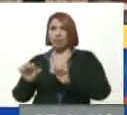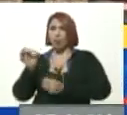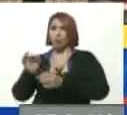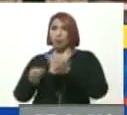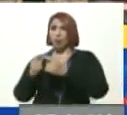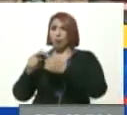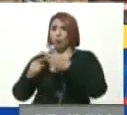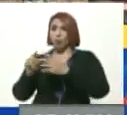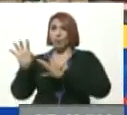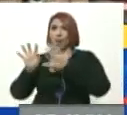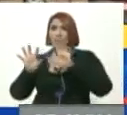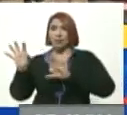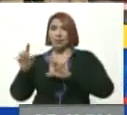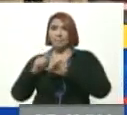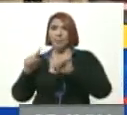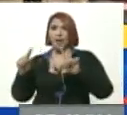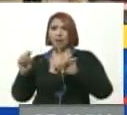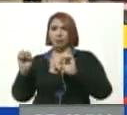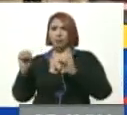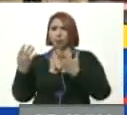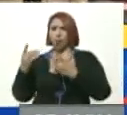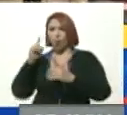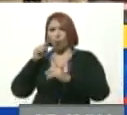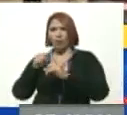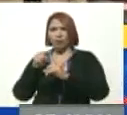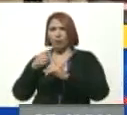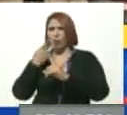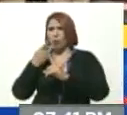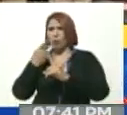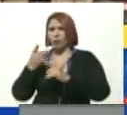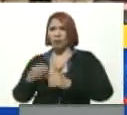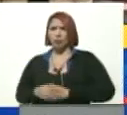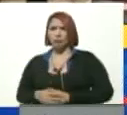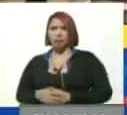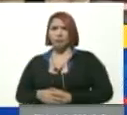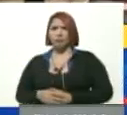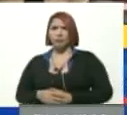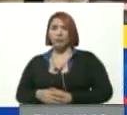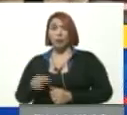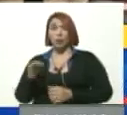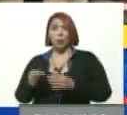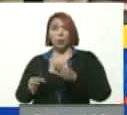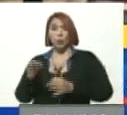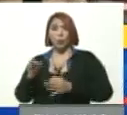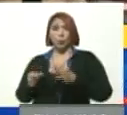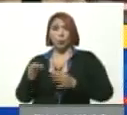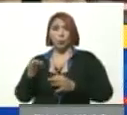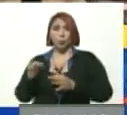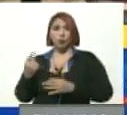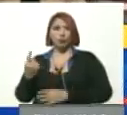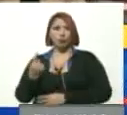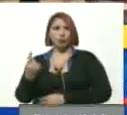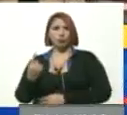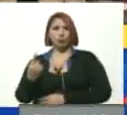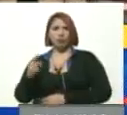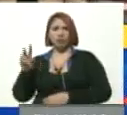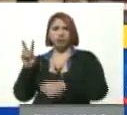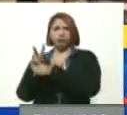otros países para lograr sus objetivos políticos. Y justamente eso no solamente